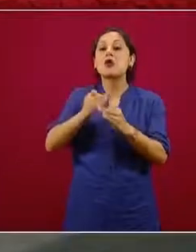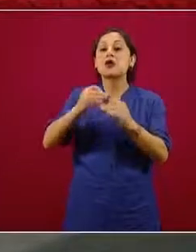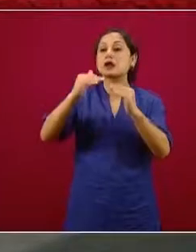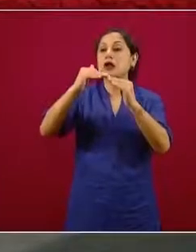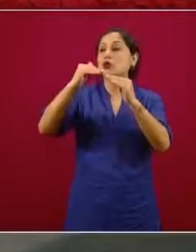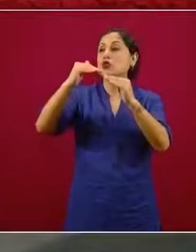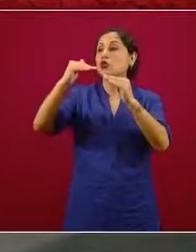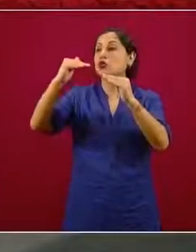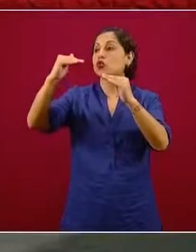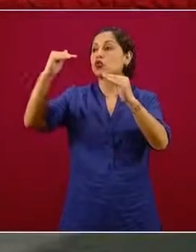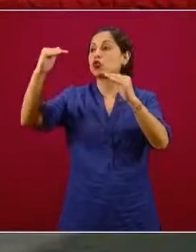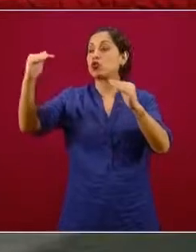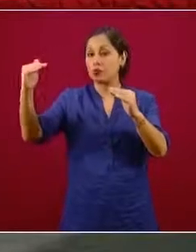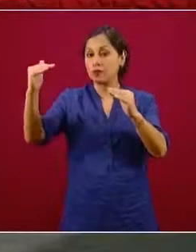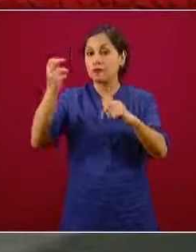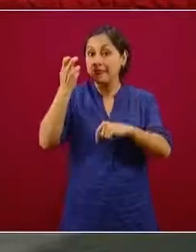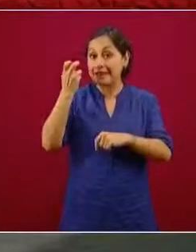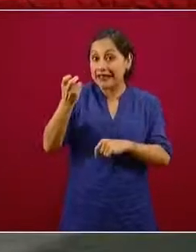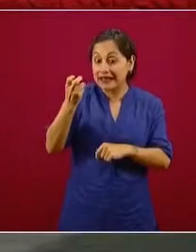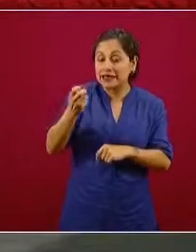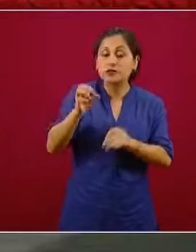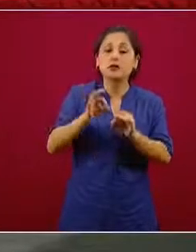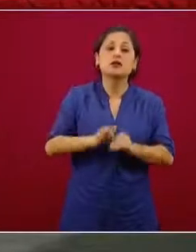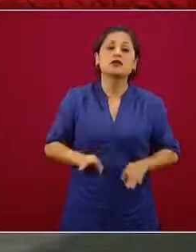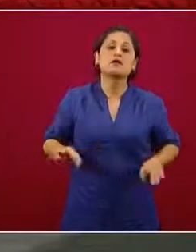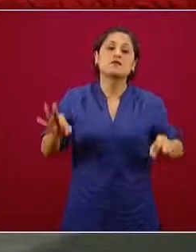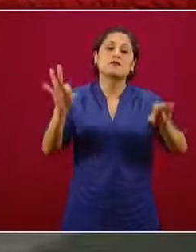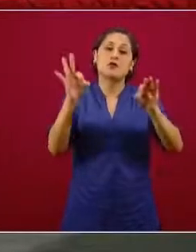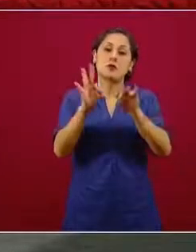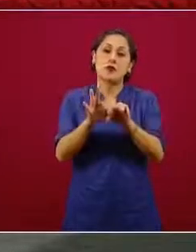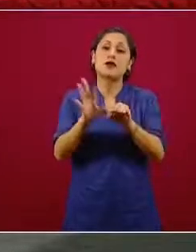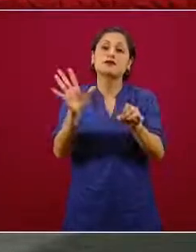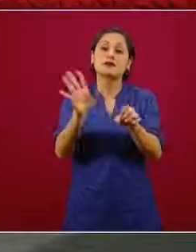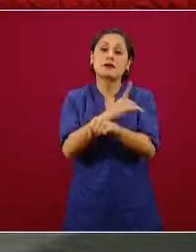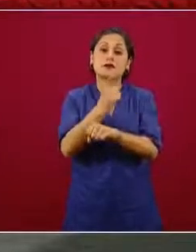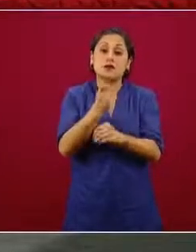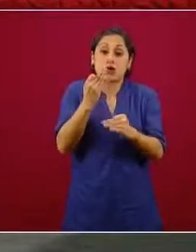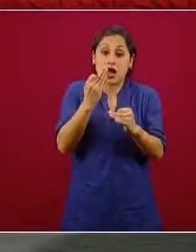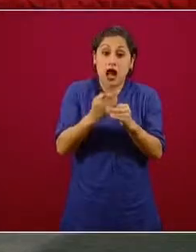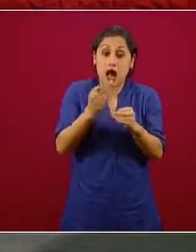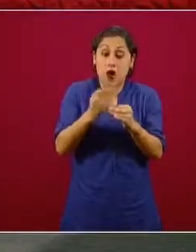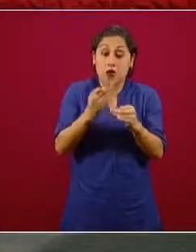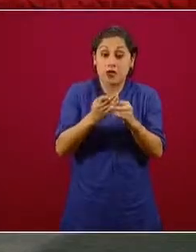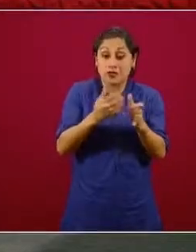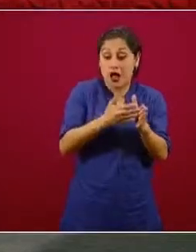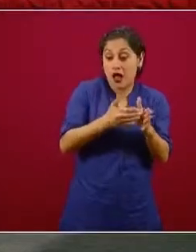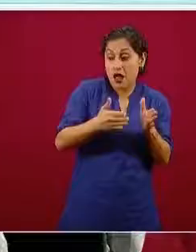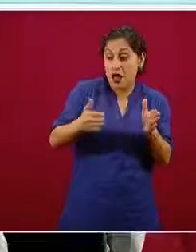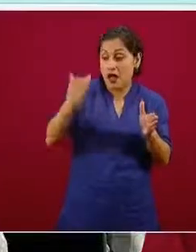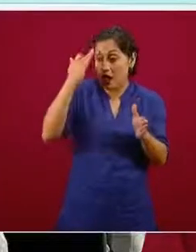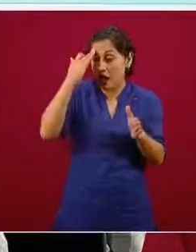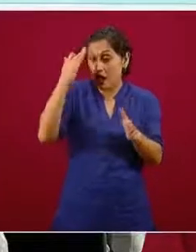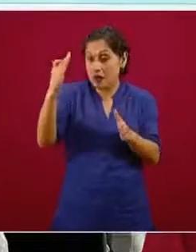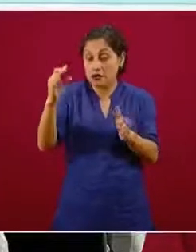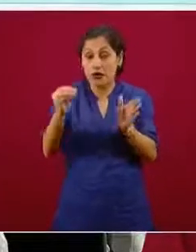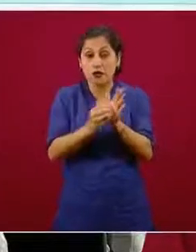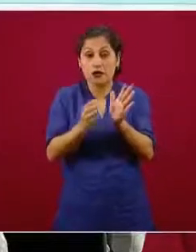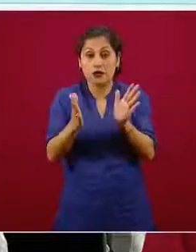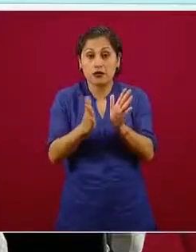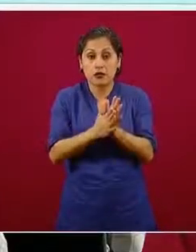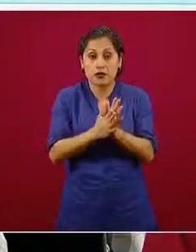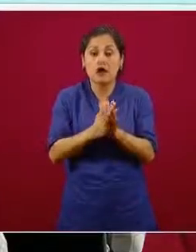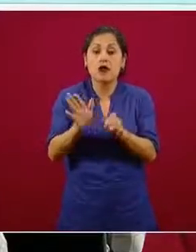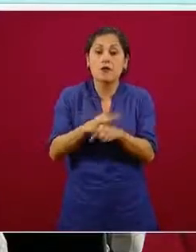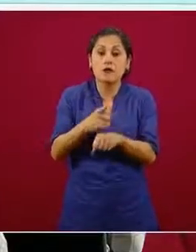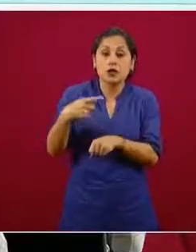es particularmente importante porque precisamente ante esta realidad es que el programa que hoy nos presentará la doctora Oliva